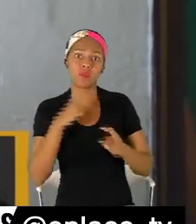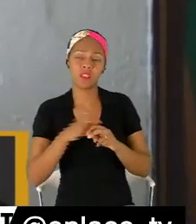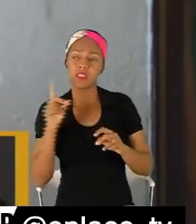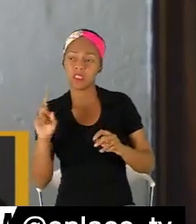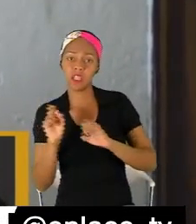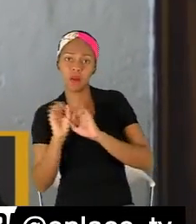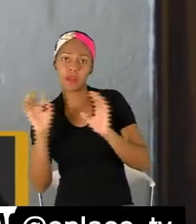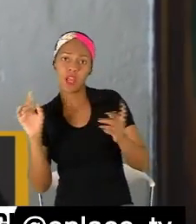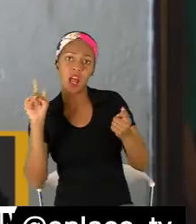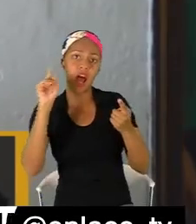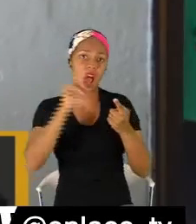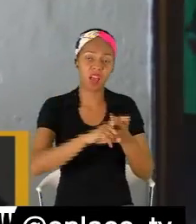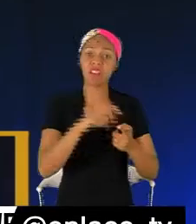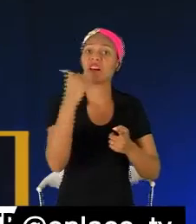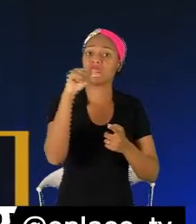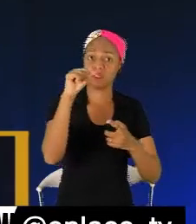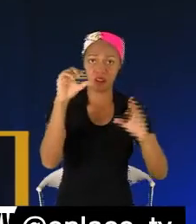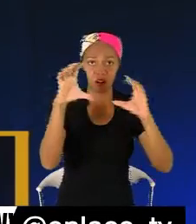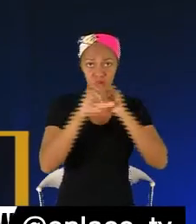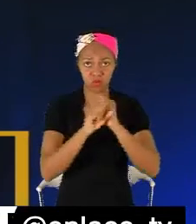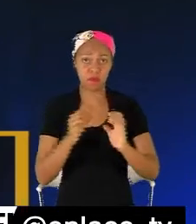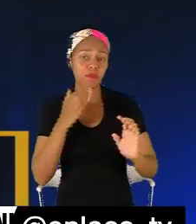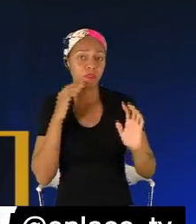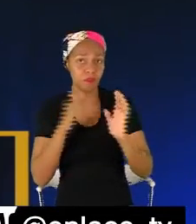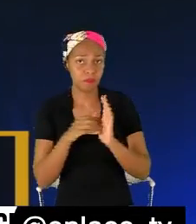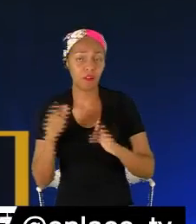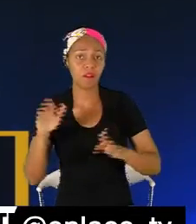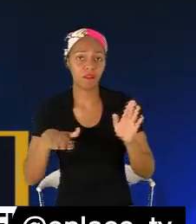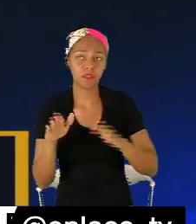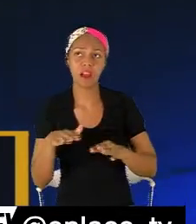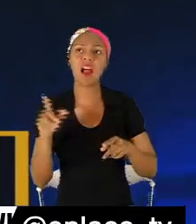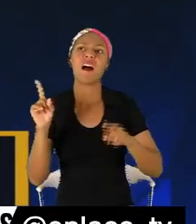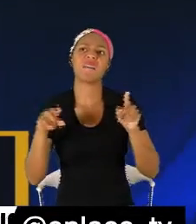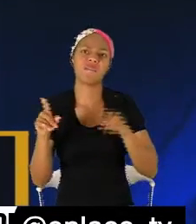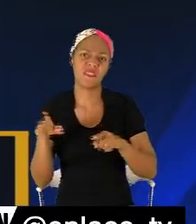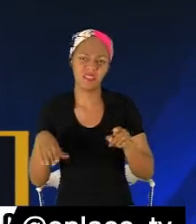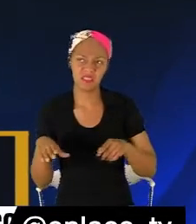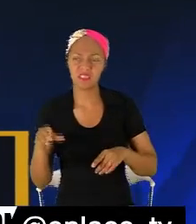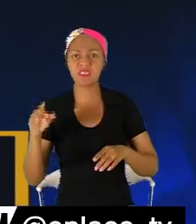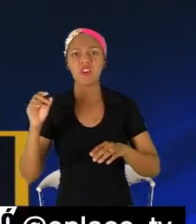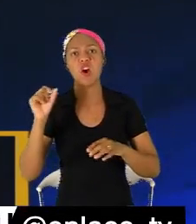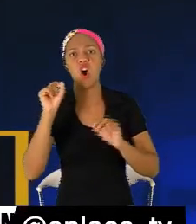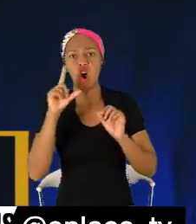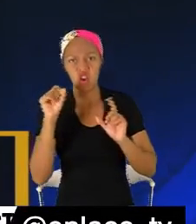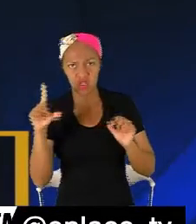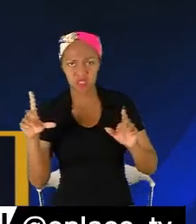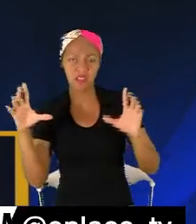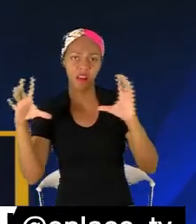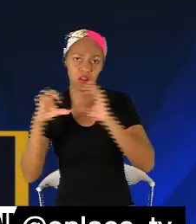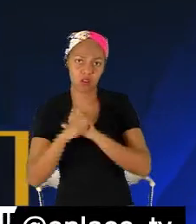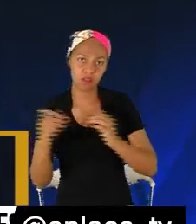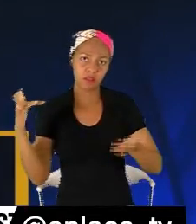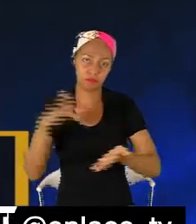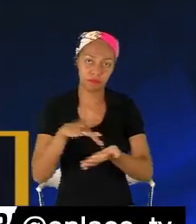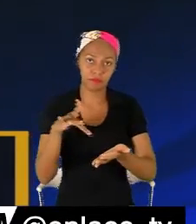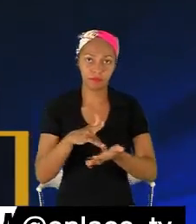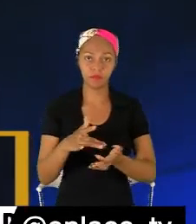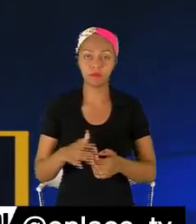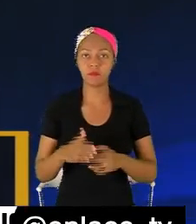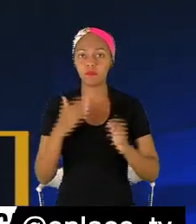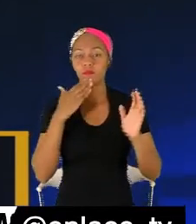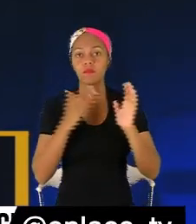la mañana y podía llegar a las 10 de la noche. Había días que llegaba a las 11. Supuestamente que cuando estaban